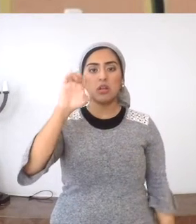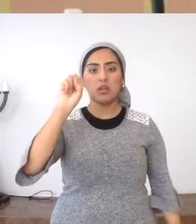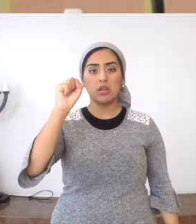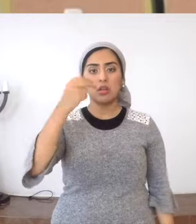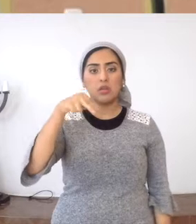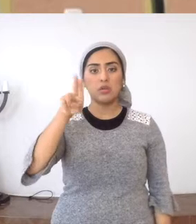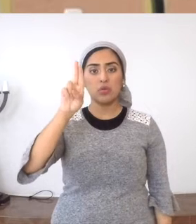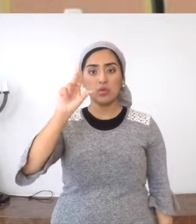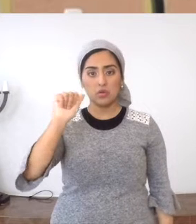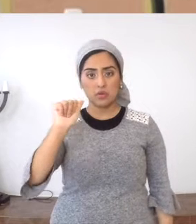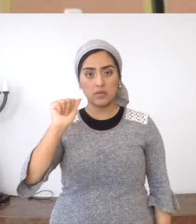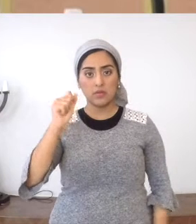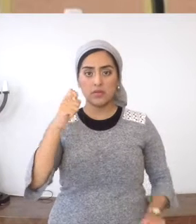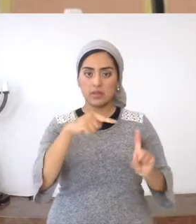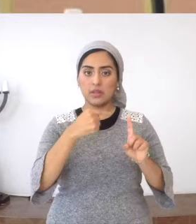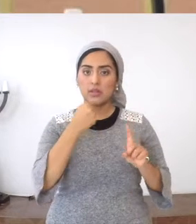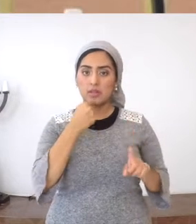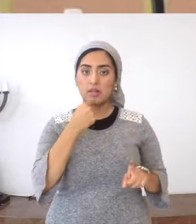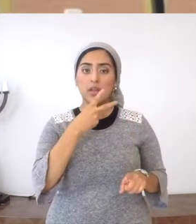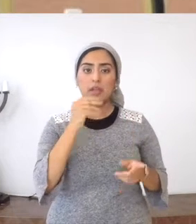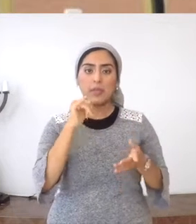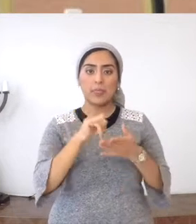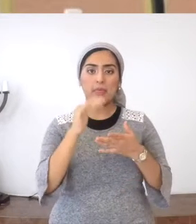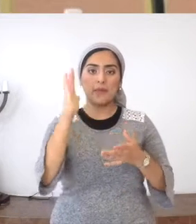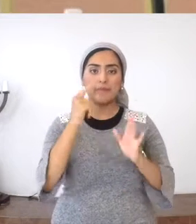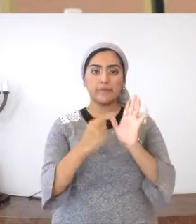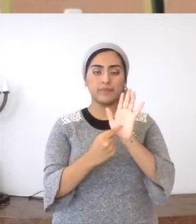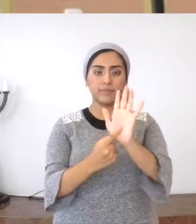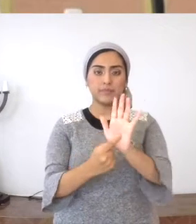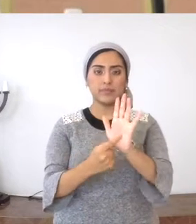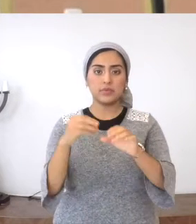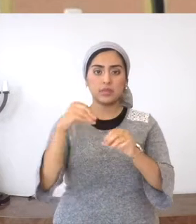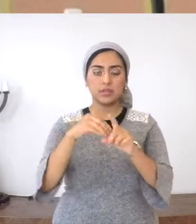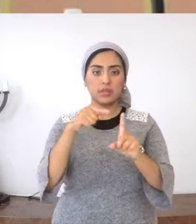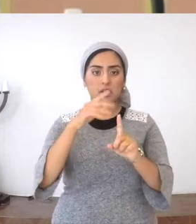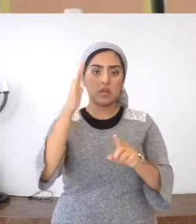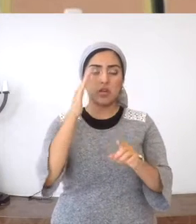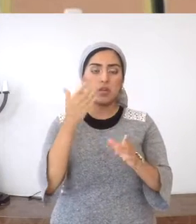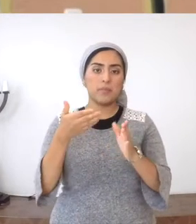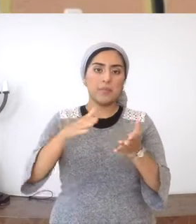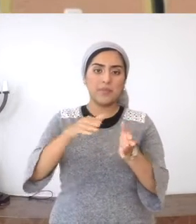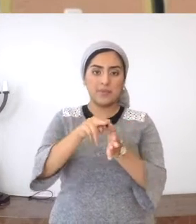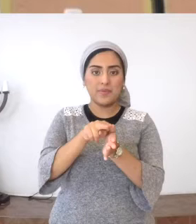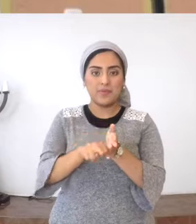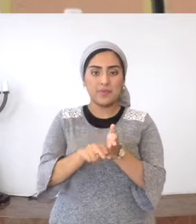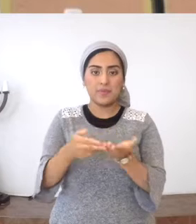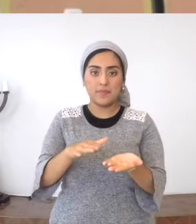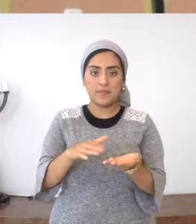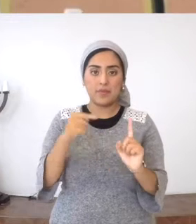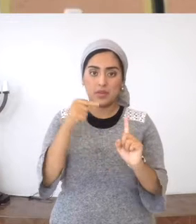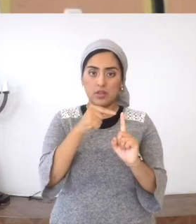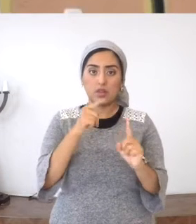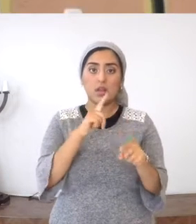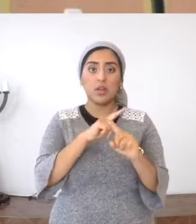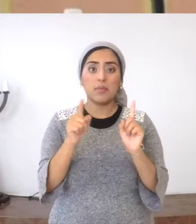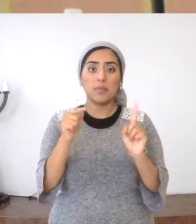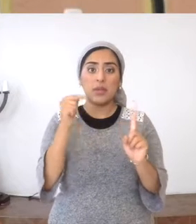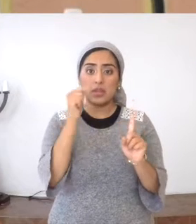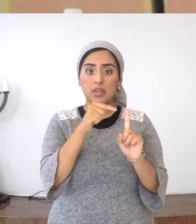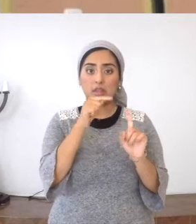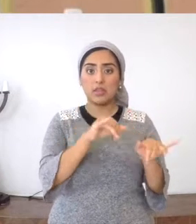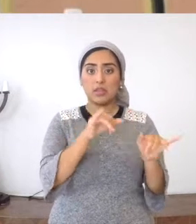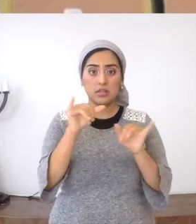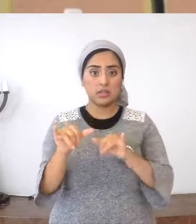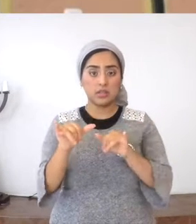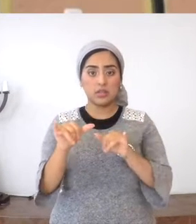Él le llamaba Yeshua Salvación Y eso fue revelado En su velorio En su sepelio Cuando él muere